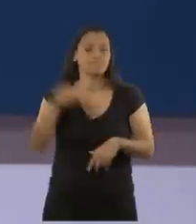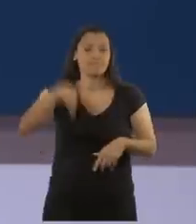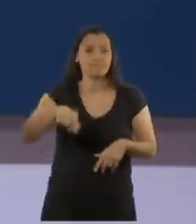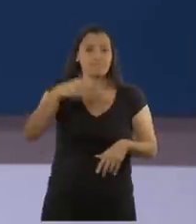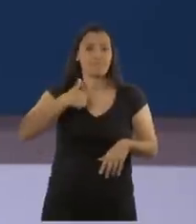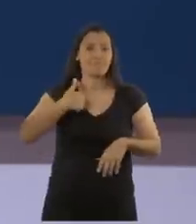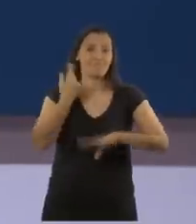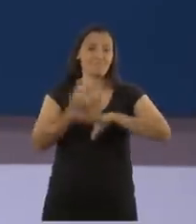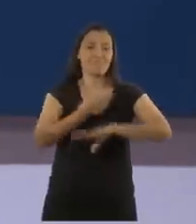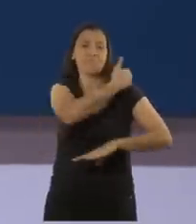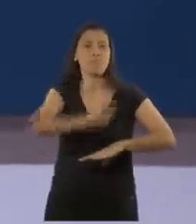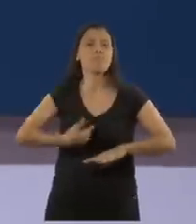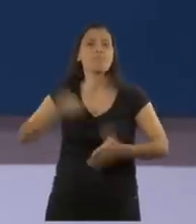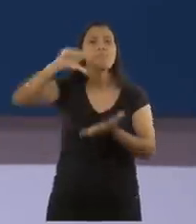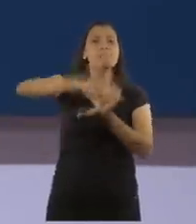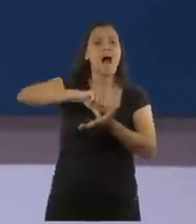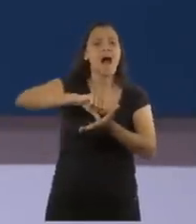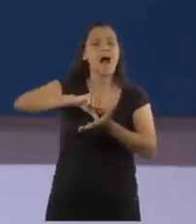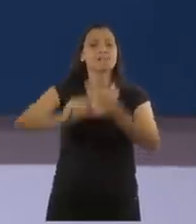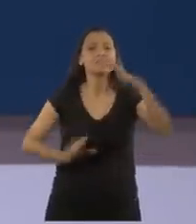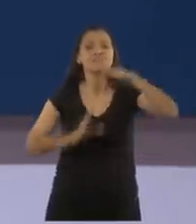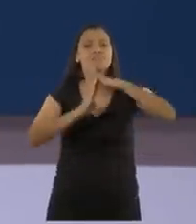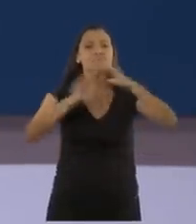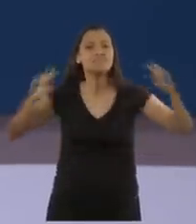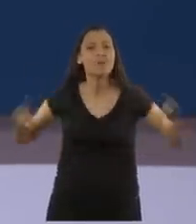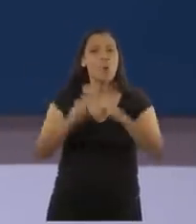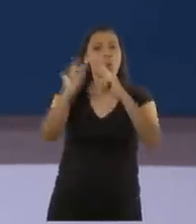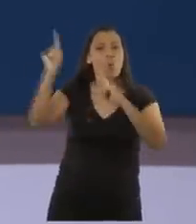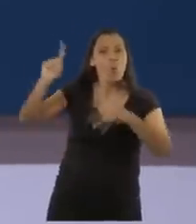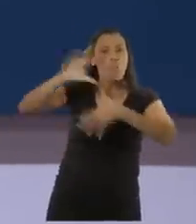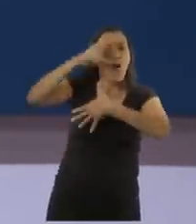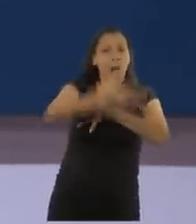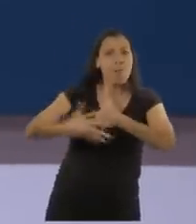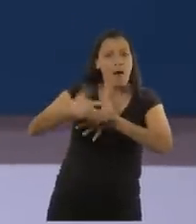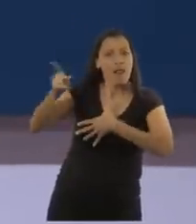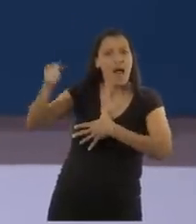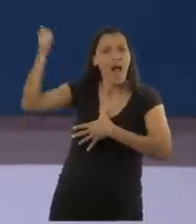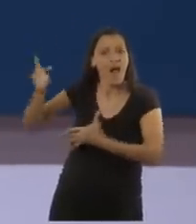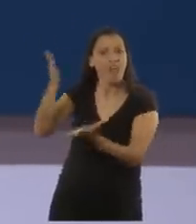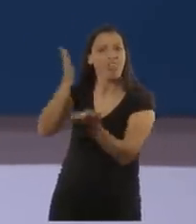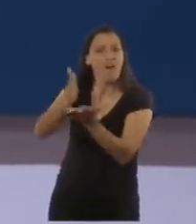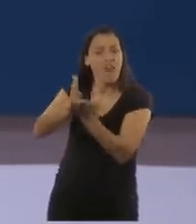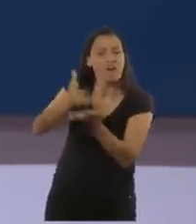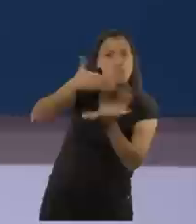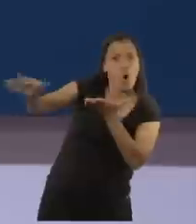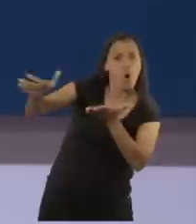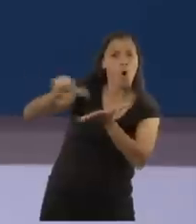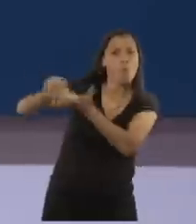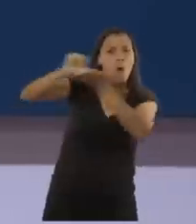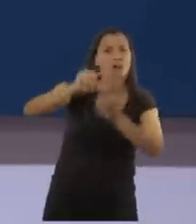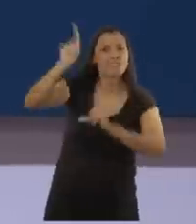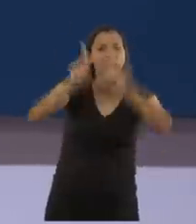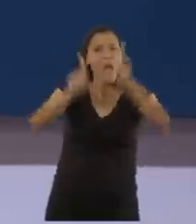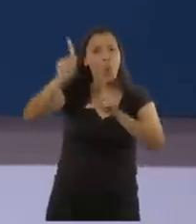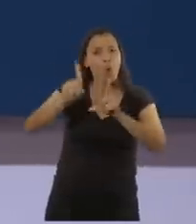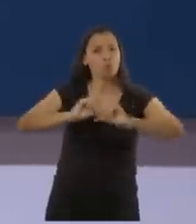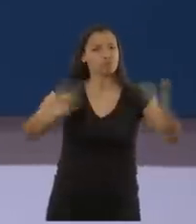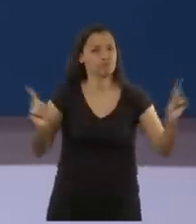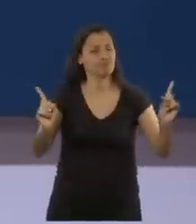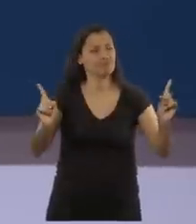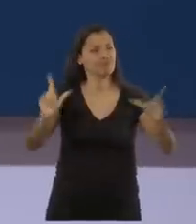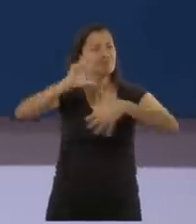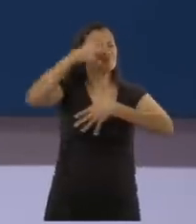anfitrión de la cumbre no otorga la capacidad de imponer el derecho de admisión sobre los países miembros del